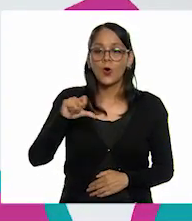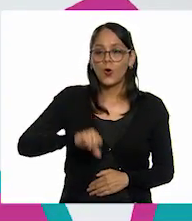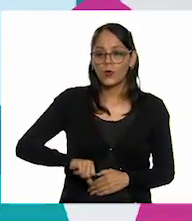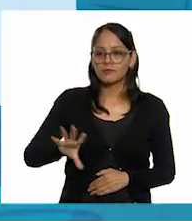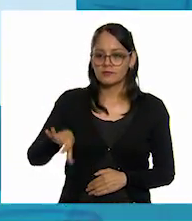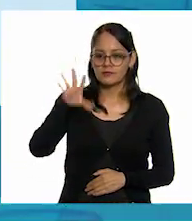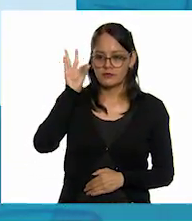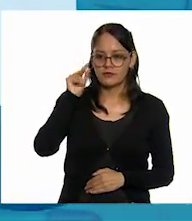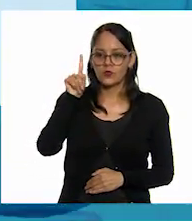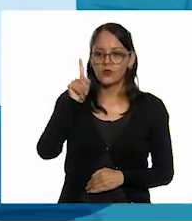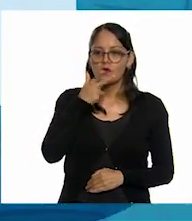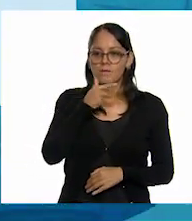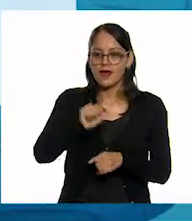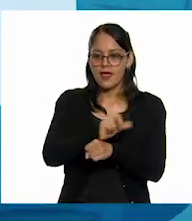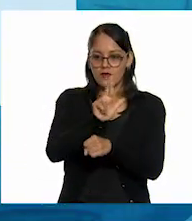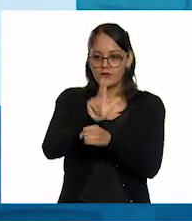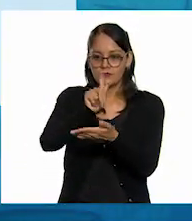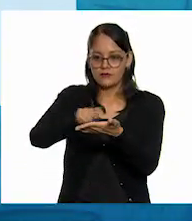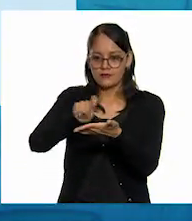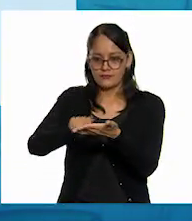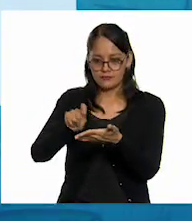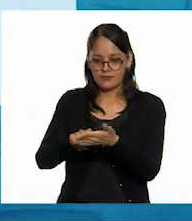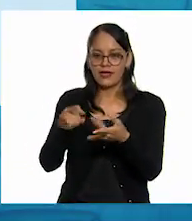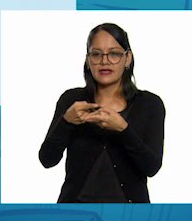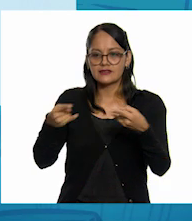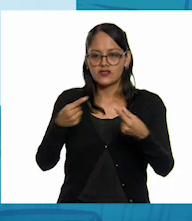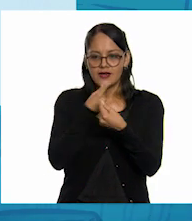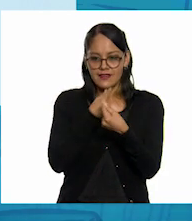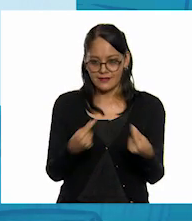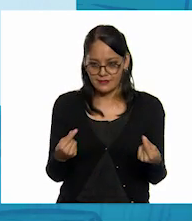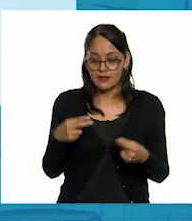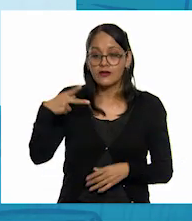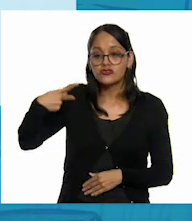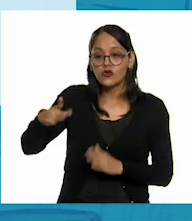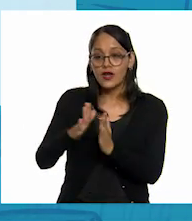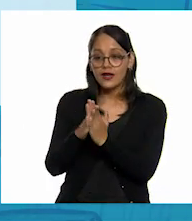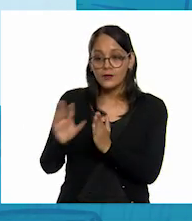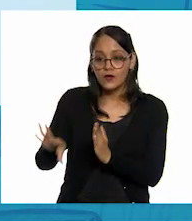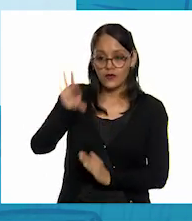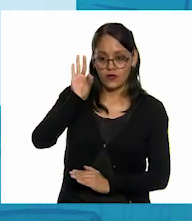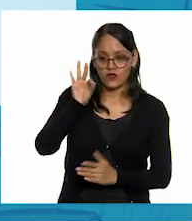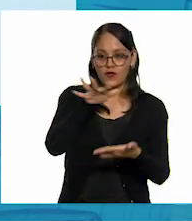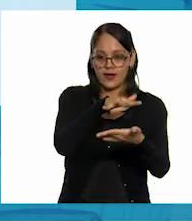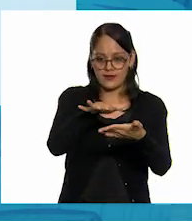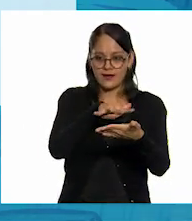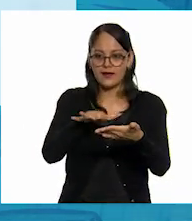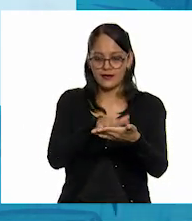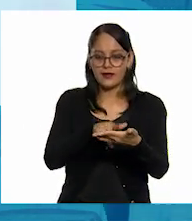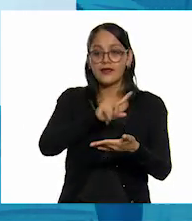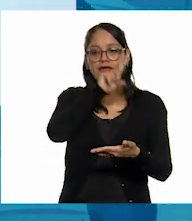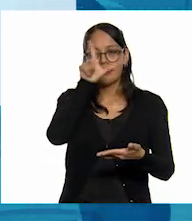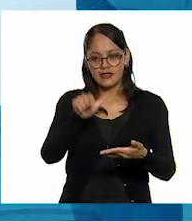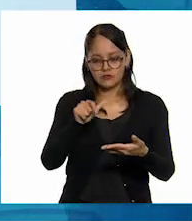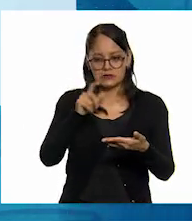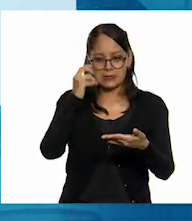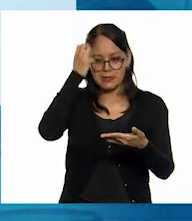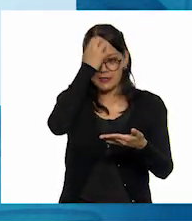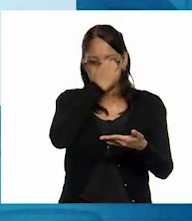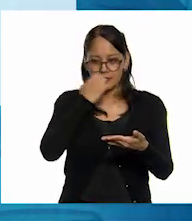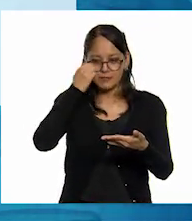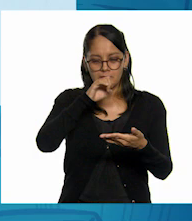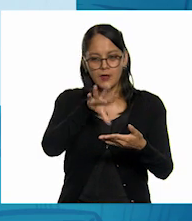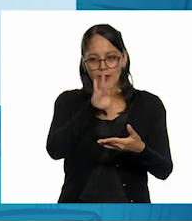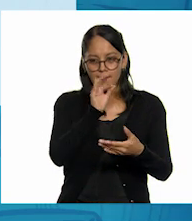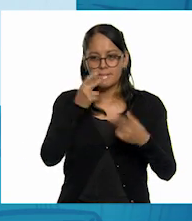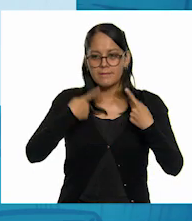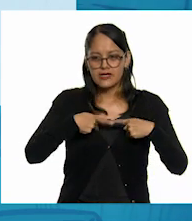un autor de literatura infantil. Leímos una de sus obras y analizamos para distinguir los personajes, la